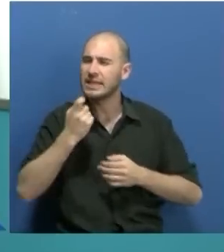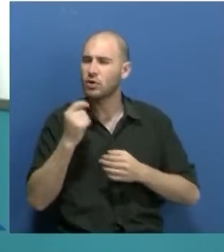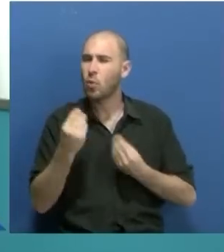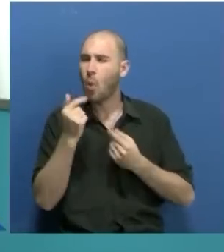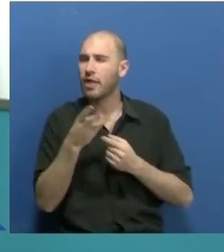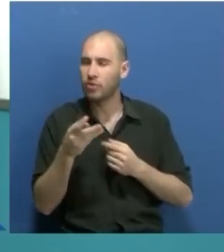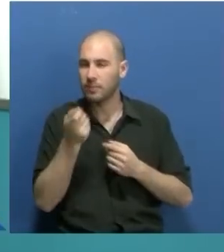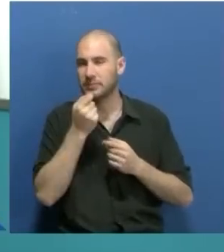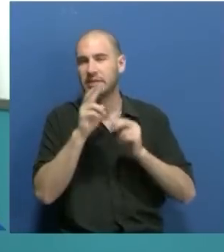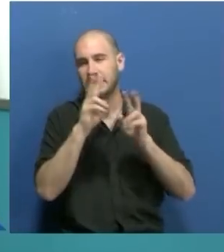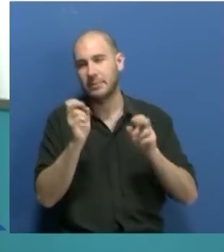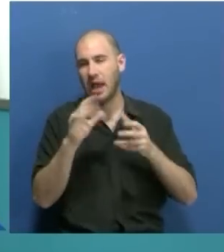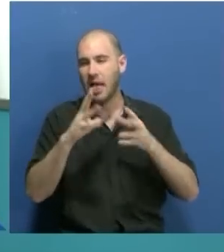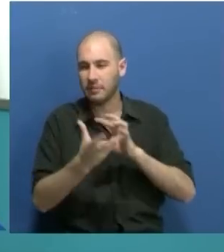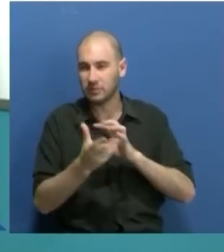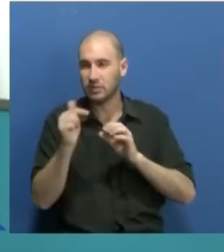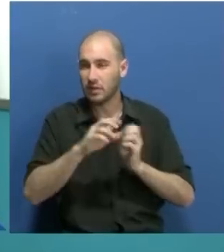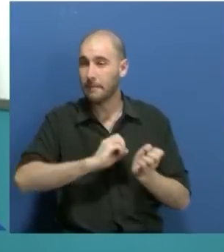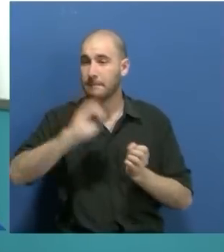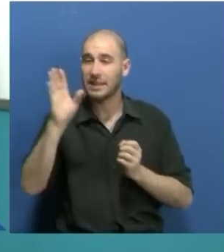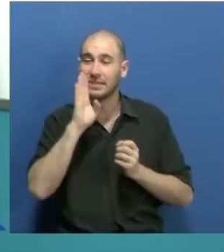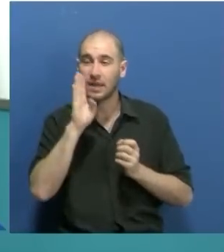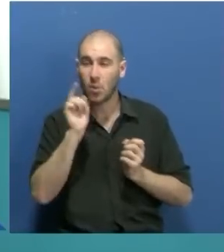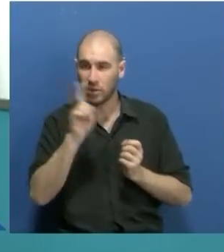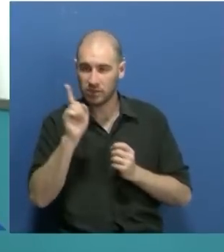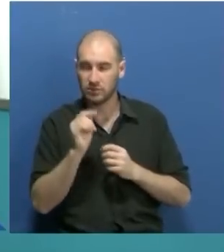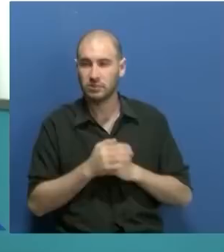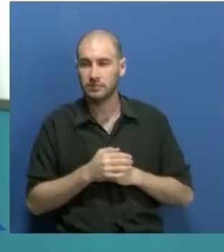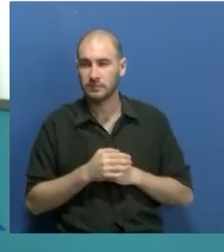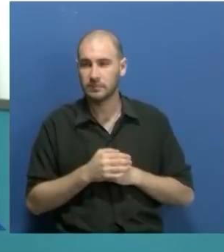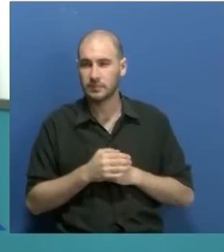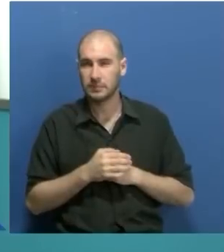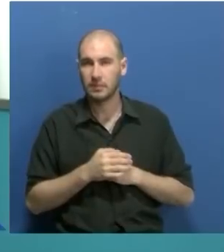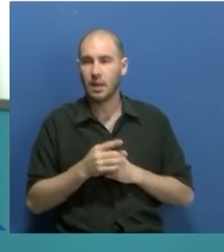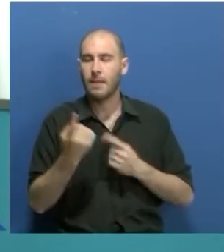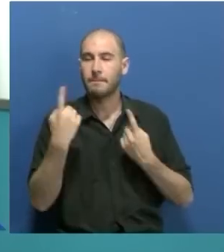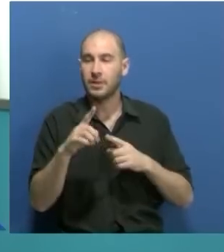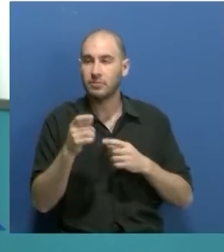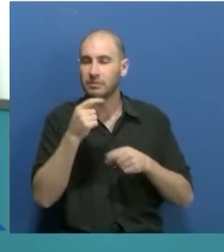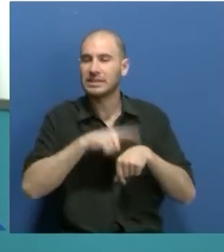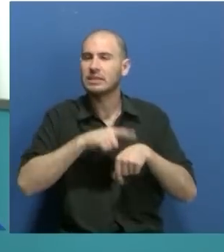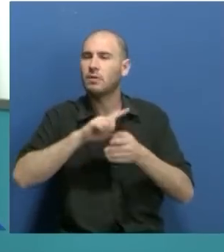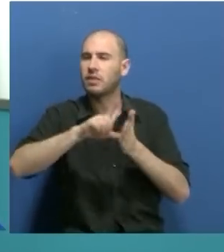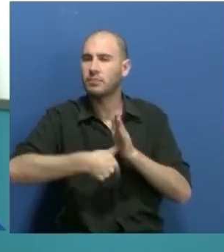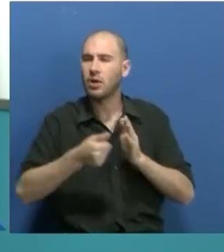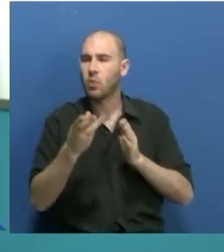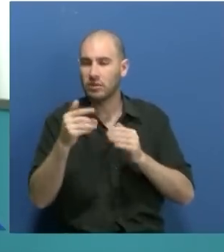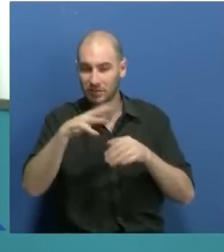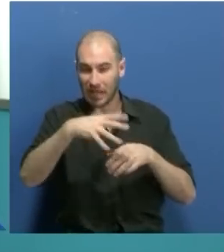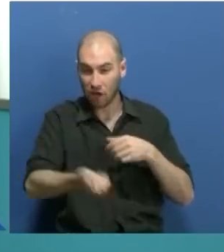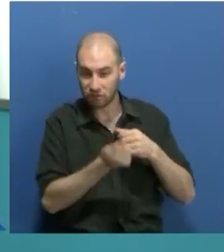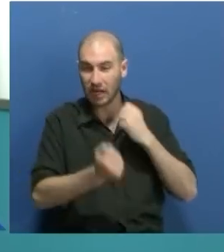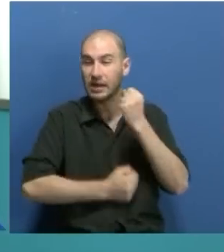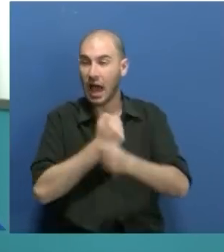hubo temas de la datación, que tuvieron que enviar los restos a Estados Unidos, como decían. Sí, eso tardó un tiempo. Bien, pero ¿qué tiempo les llevó desde que encontraron los restos hasta